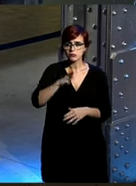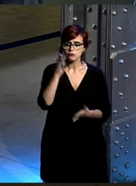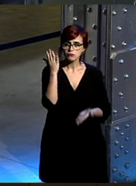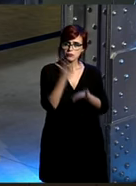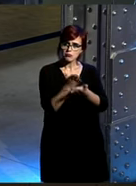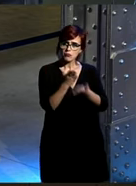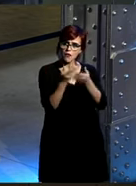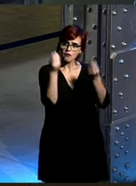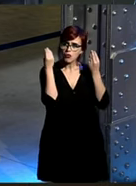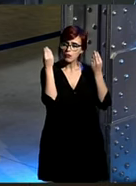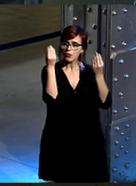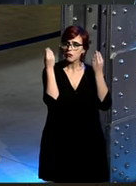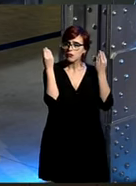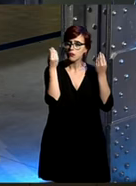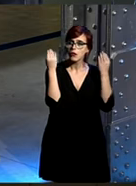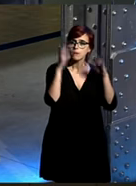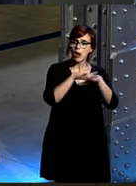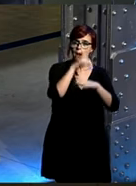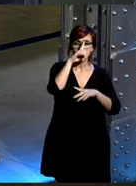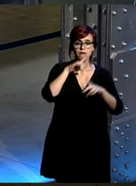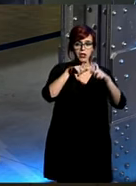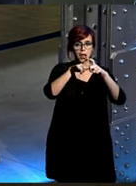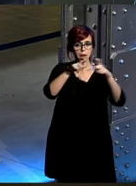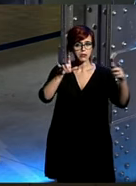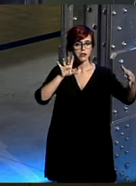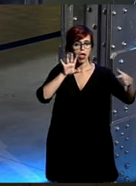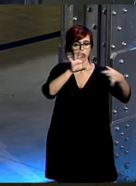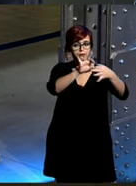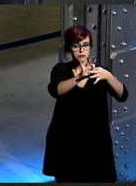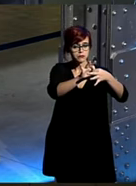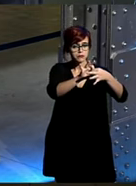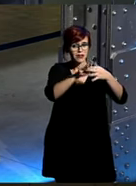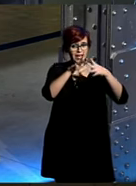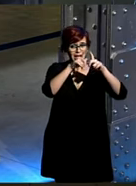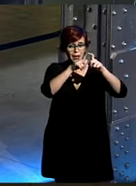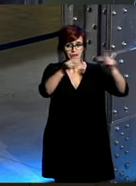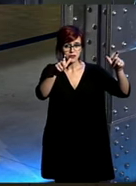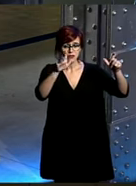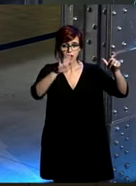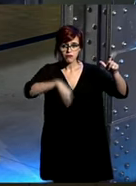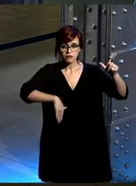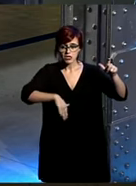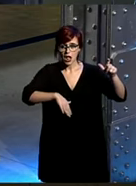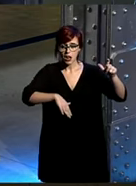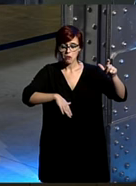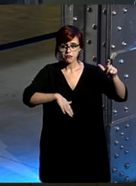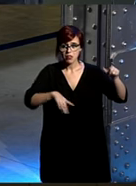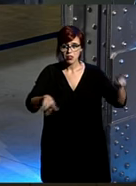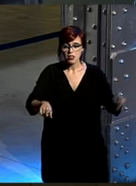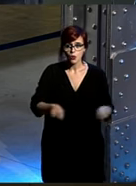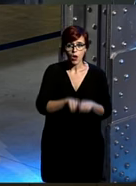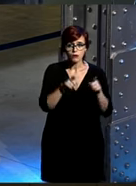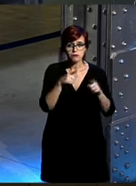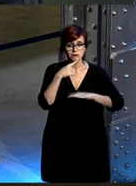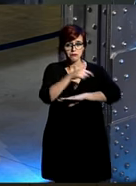para formarse para esa demanda que hacen las empresas. Curiosamente, las empresas les da igual, en la línea con lo que tú decías, si